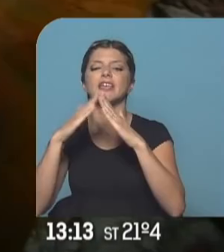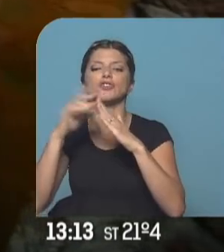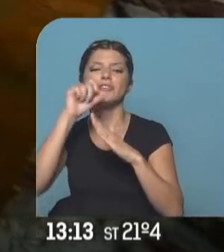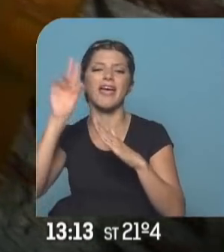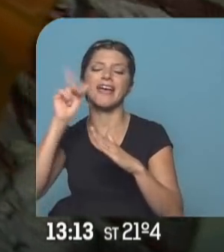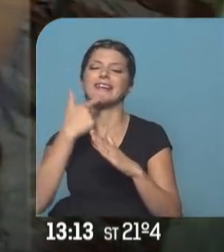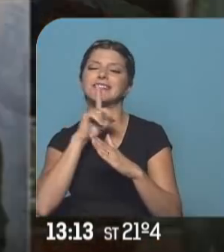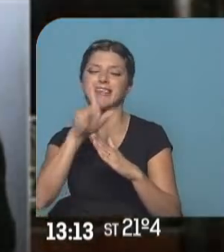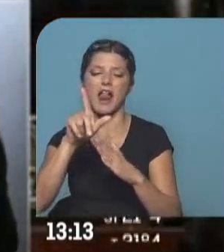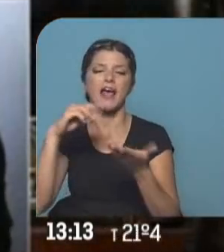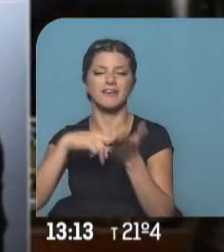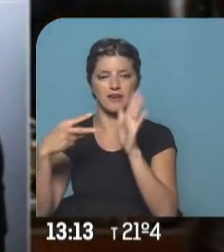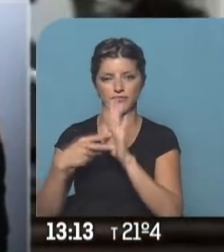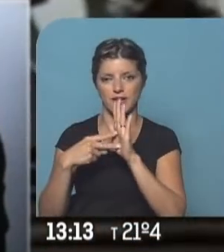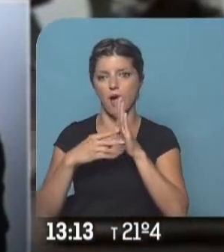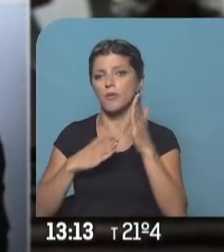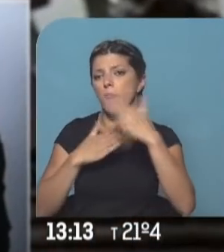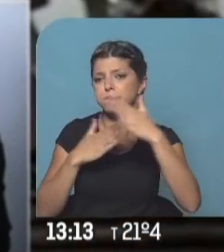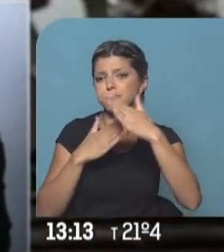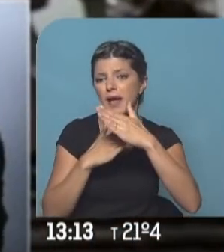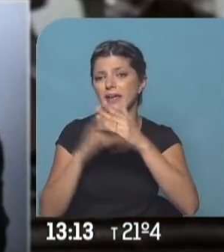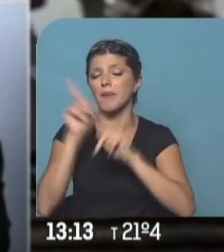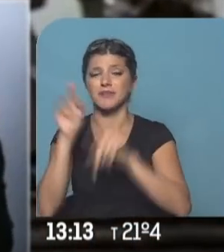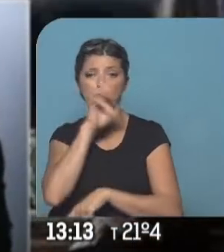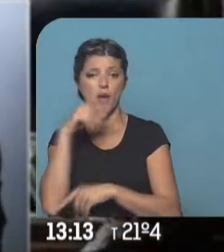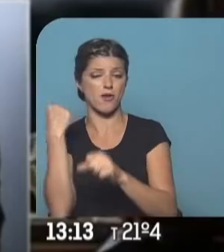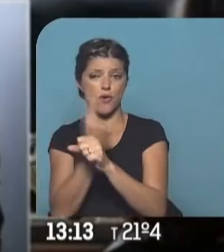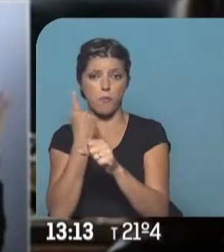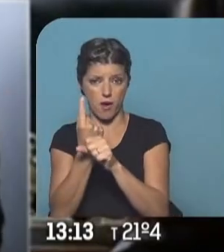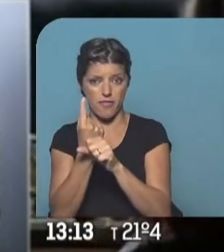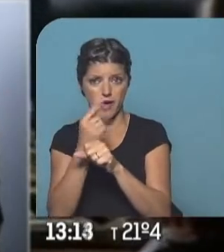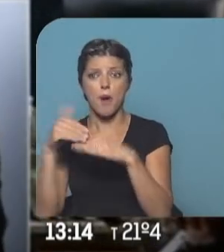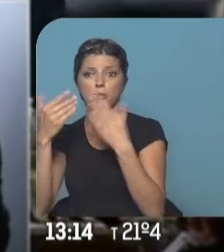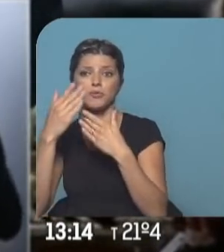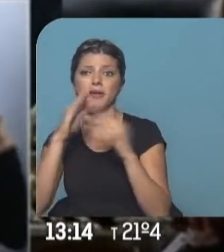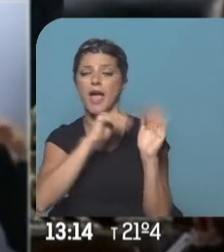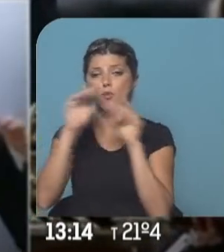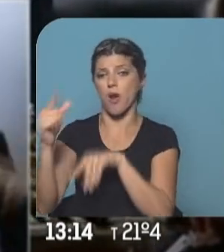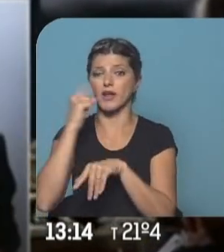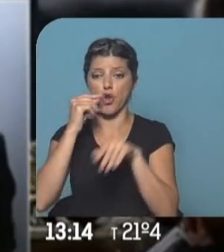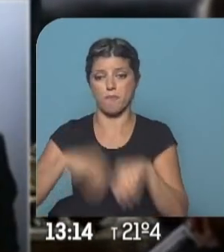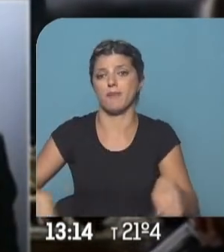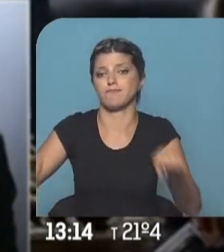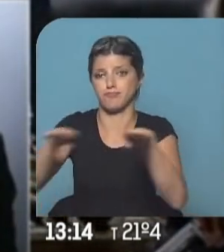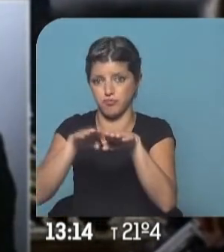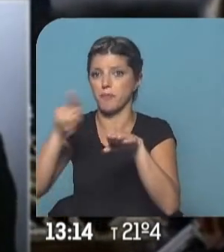barrera invisible que impide a las mujeres alcanzar las mismas posiciones de poder que los hombres.